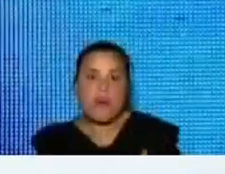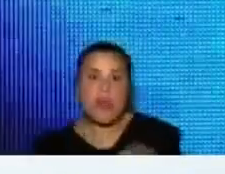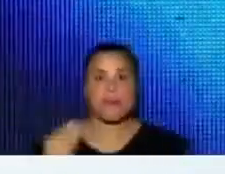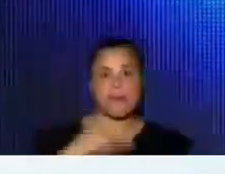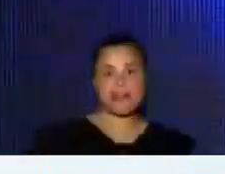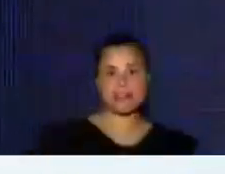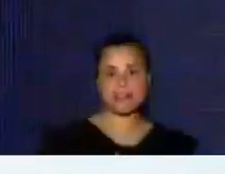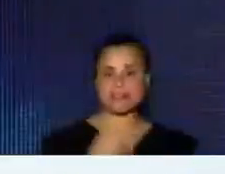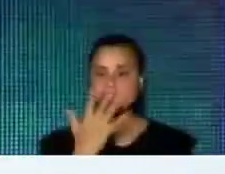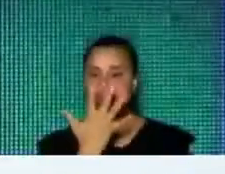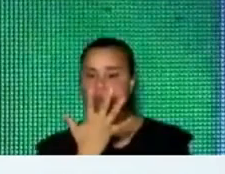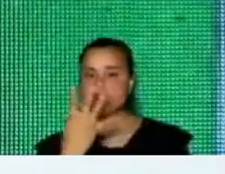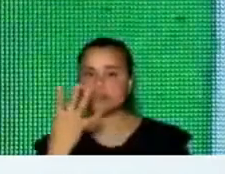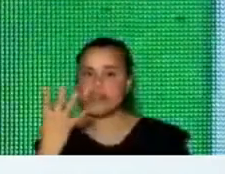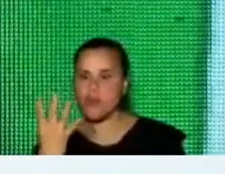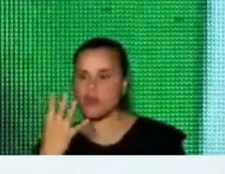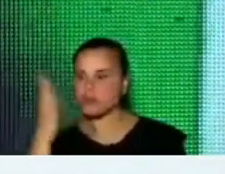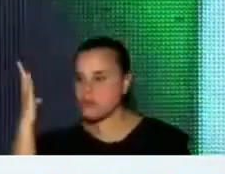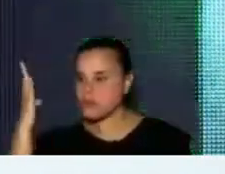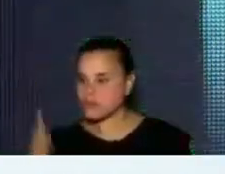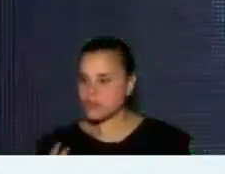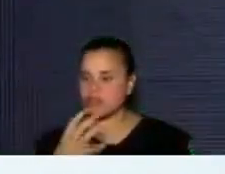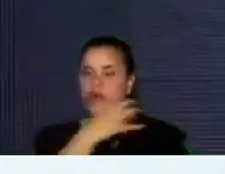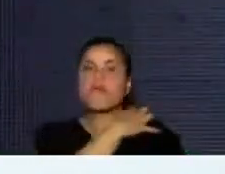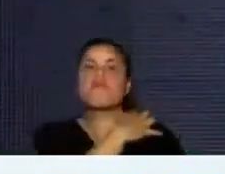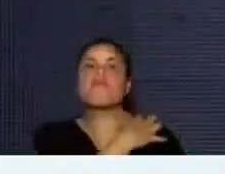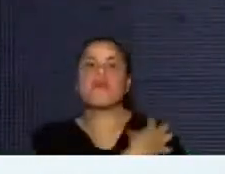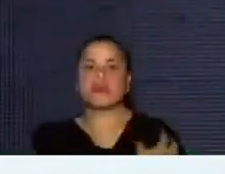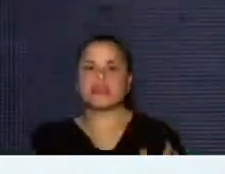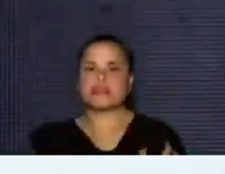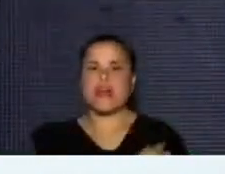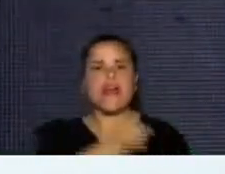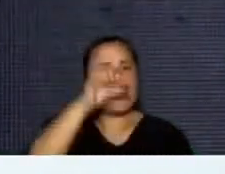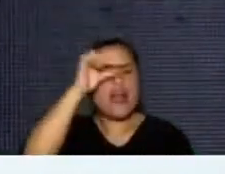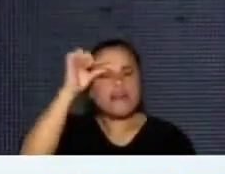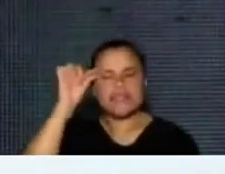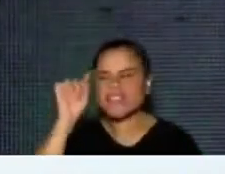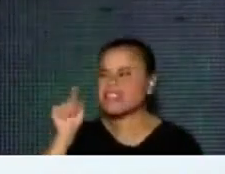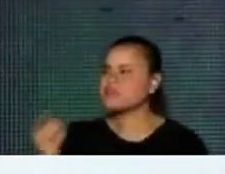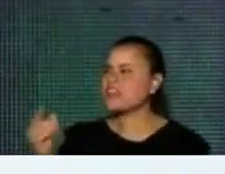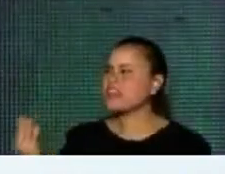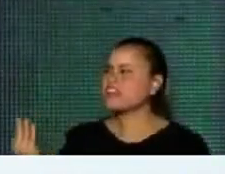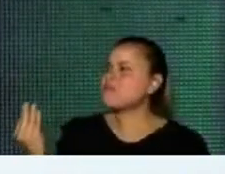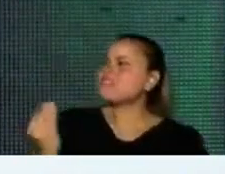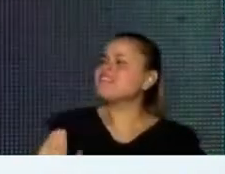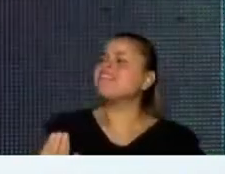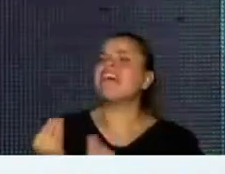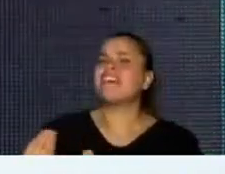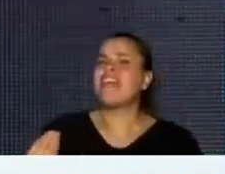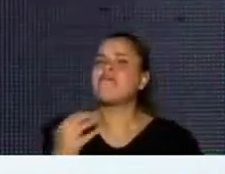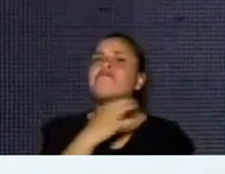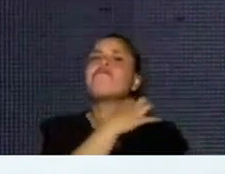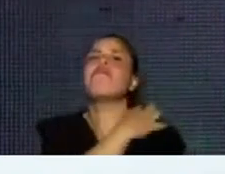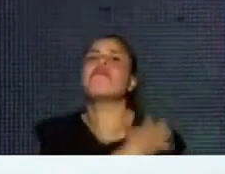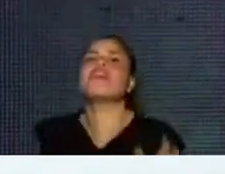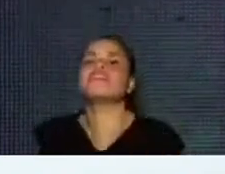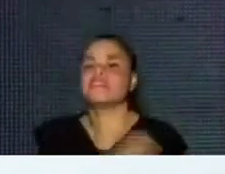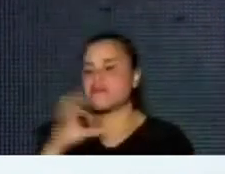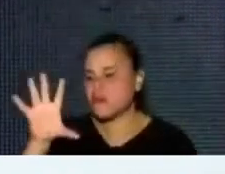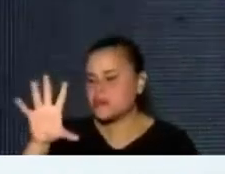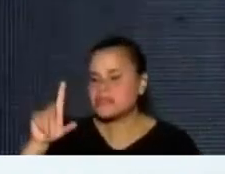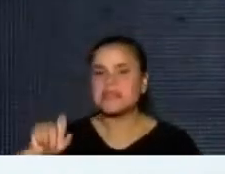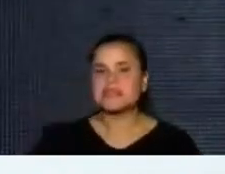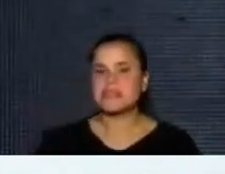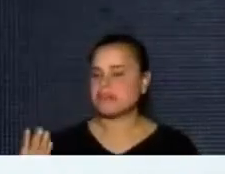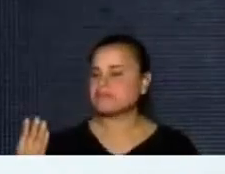Ángel Rosas y luego también al gobernador, ex gobernador Niquís. Yo creo que esa persona que reconoce en otras personas o en otros